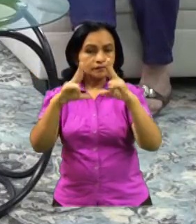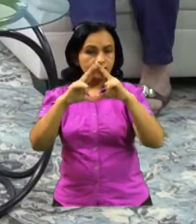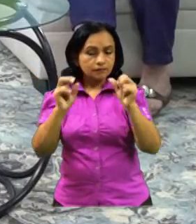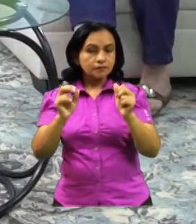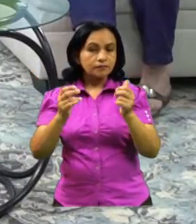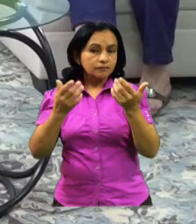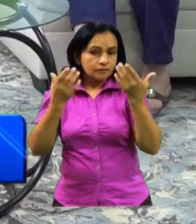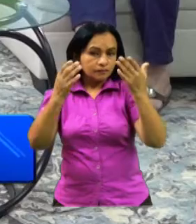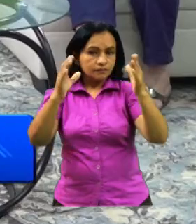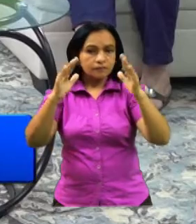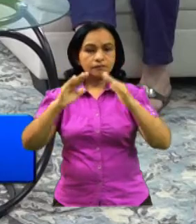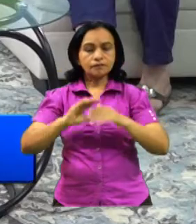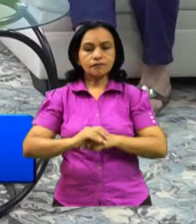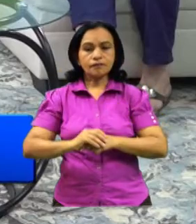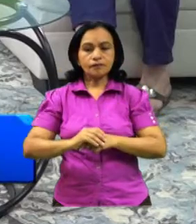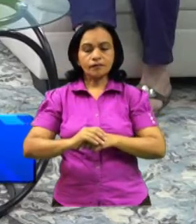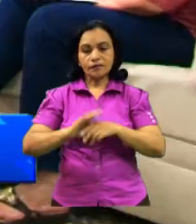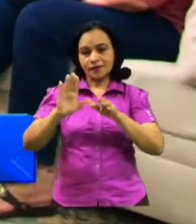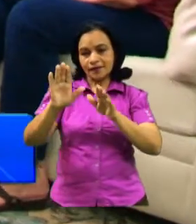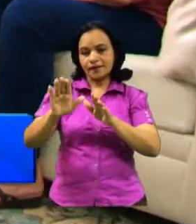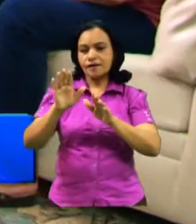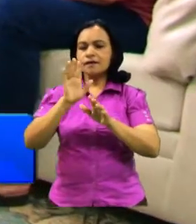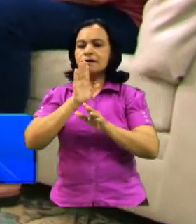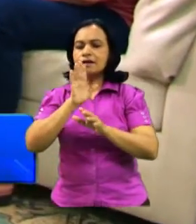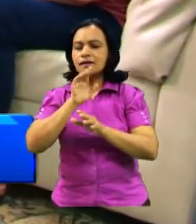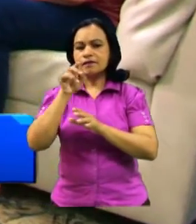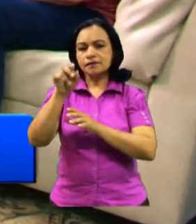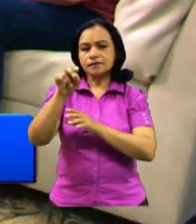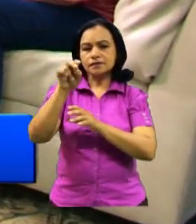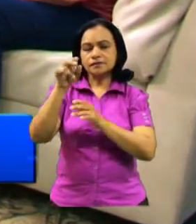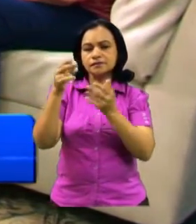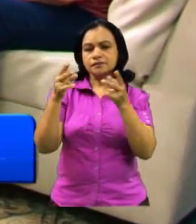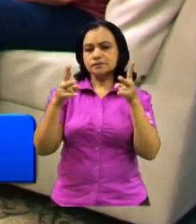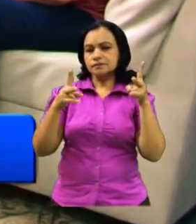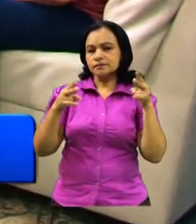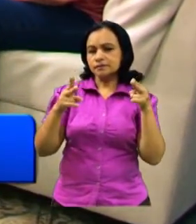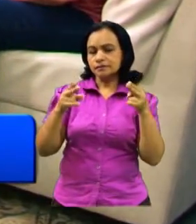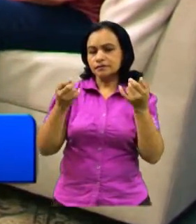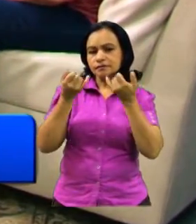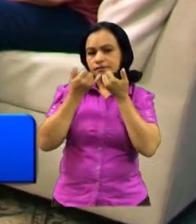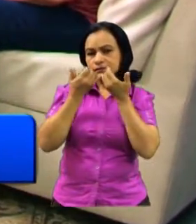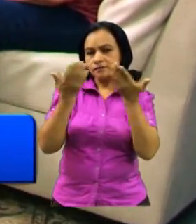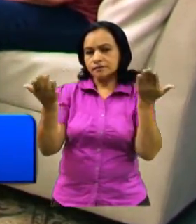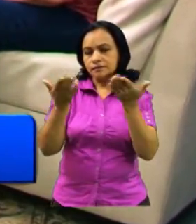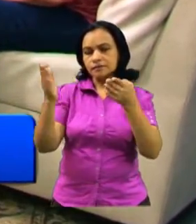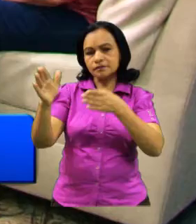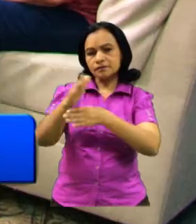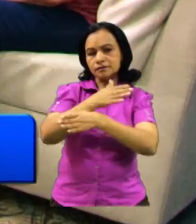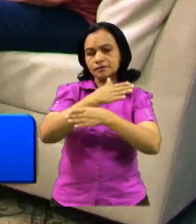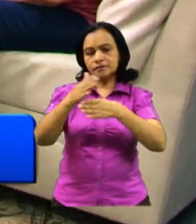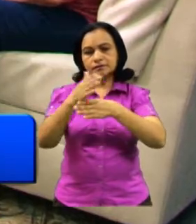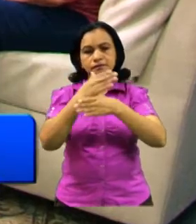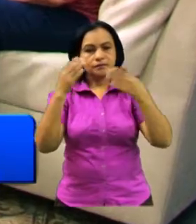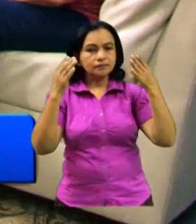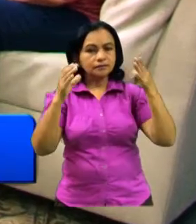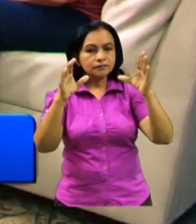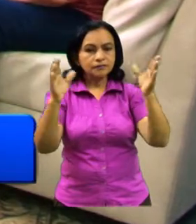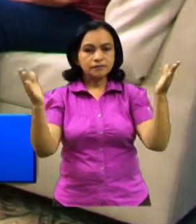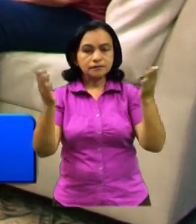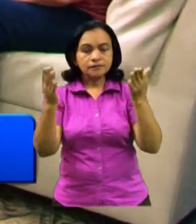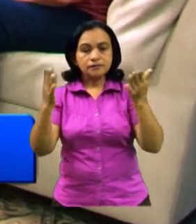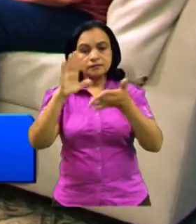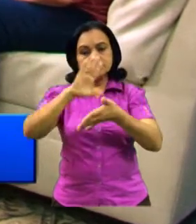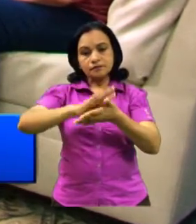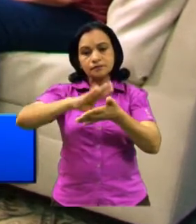pues. Compañera Nubia, háblenos de la apropiación de esta información, las diferentes herramientas en